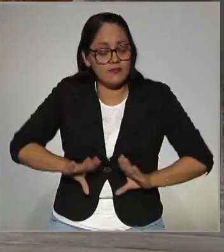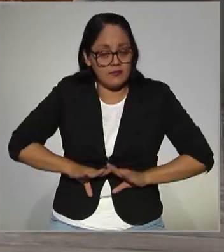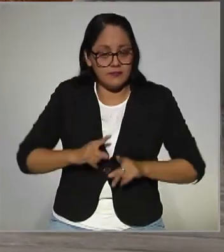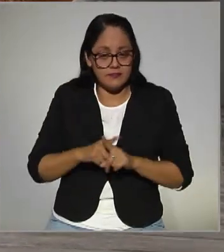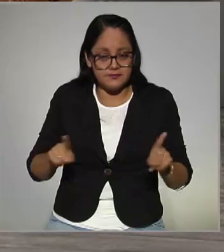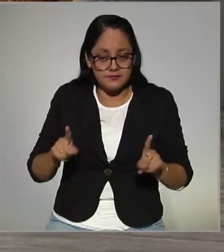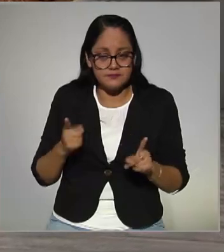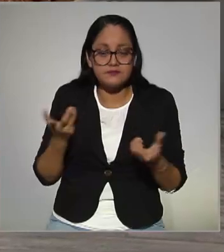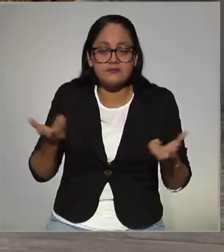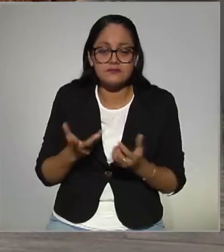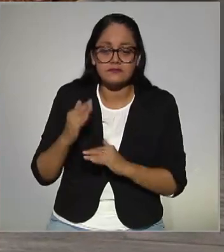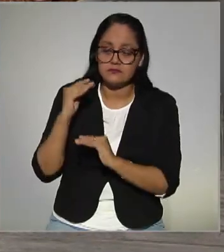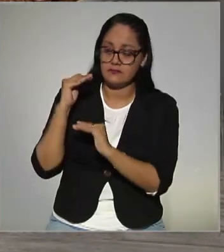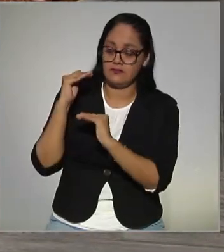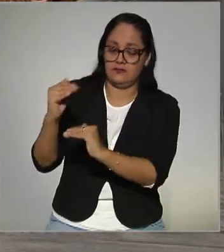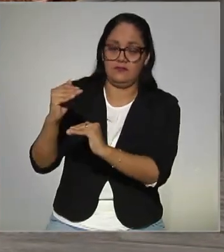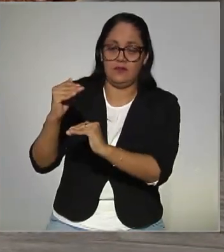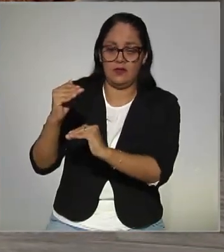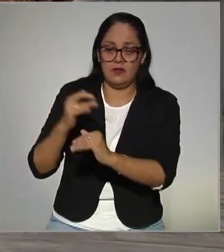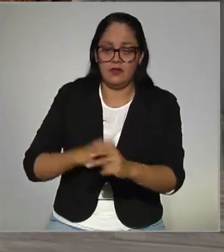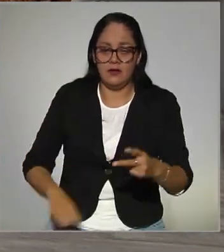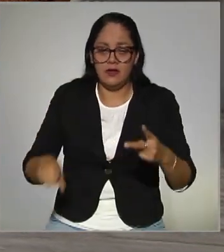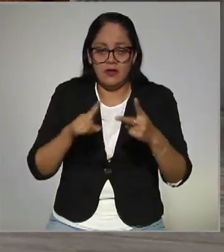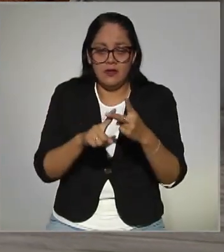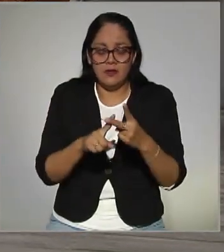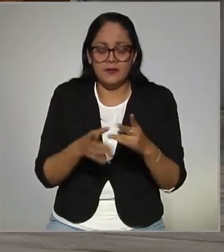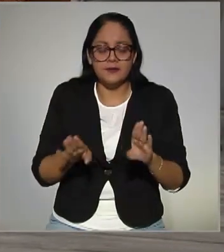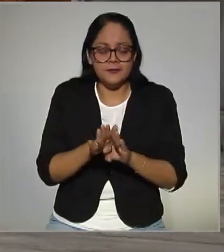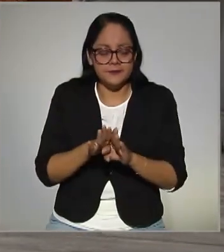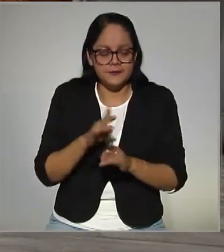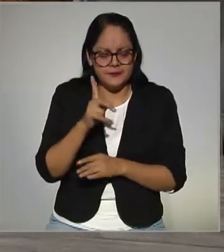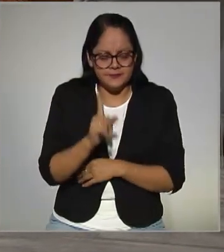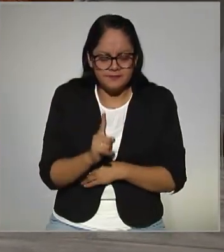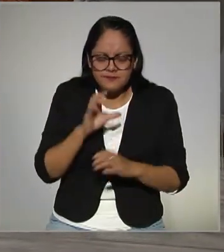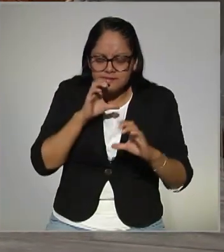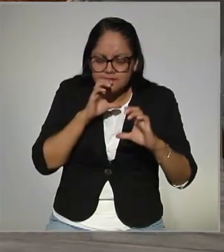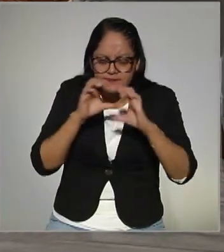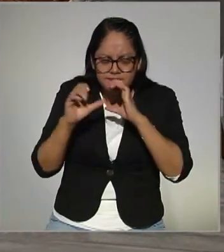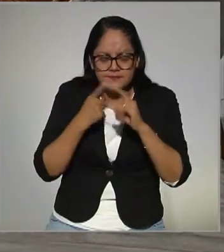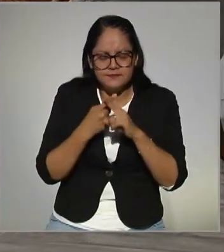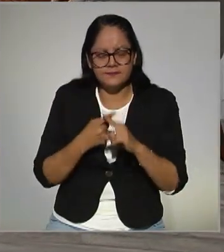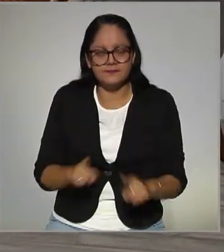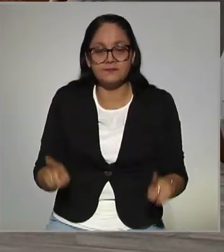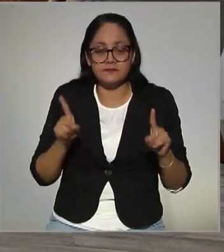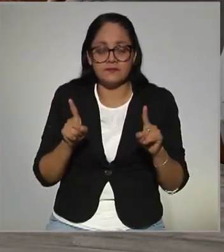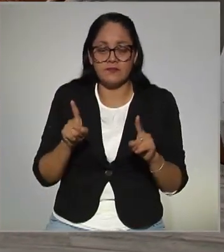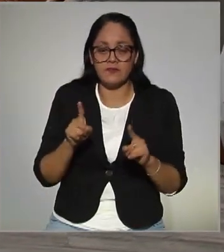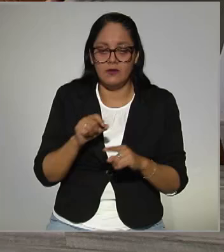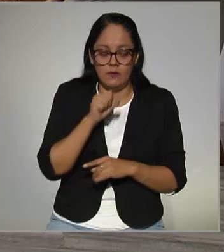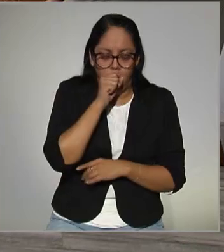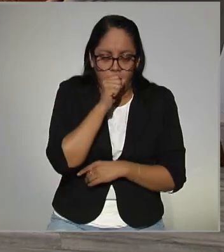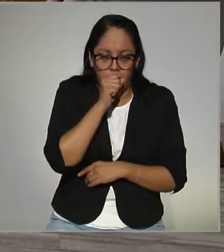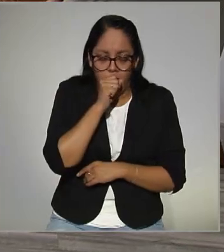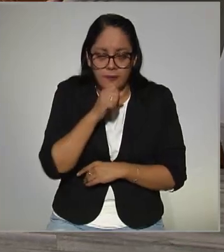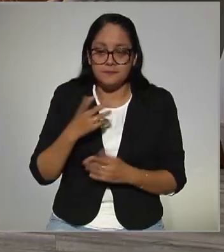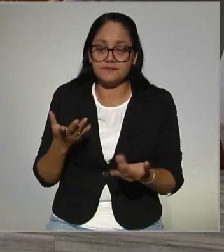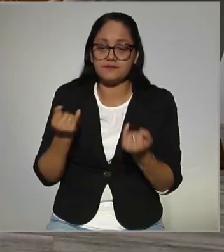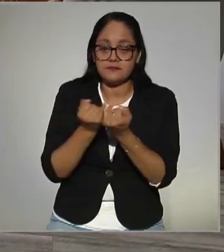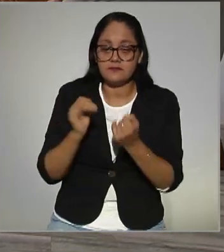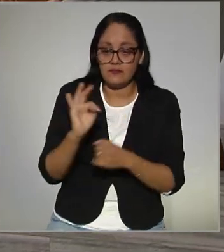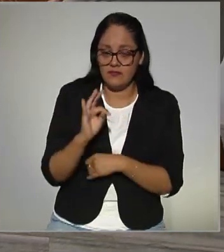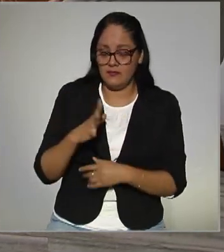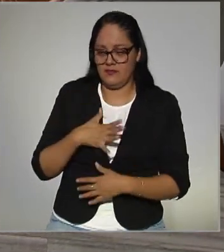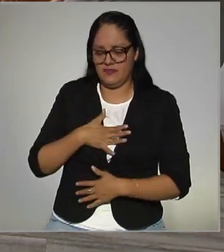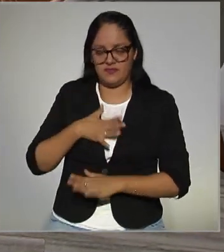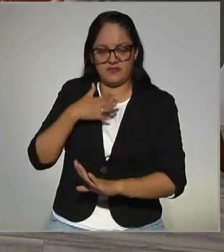más límites, voy a responder a través de una comunicación distinta, quizás más asertiva, quizás más